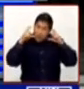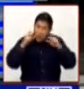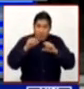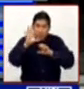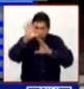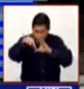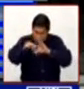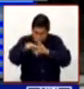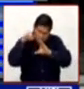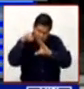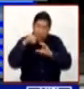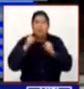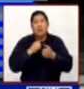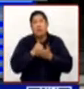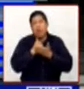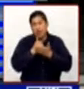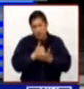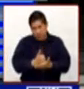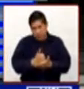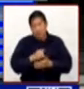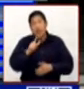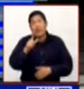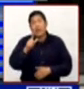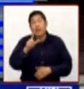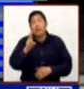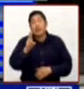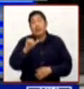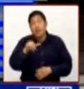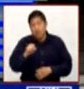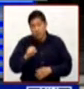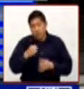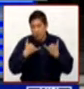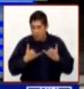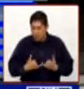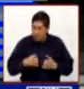una fotito también al QR, puede ingresar para poder ayudar a Luis, que hoy nos necesita.